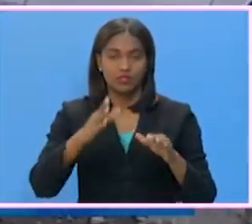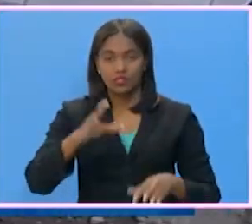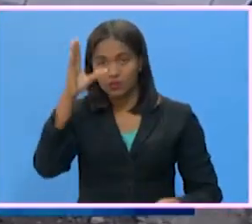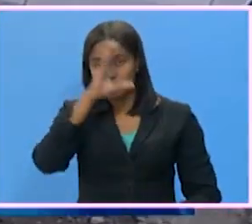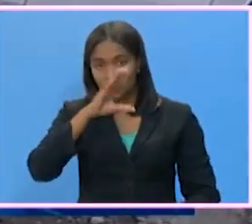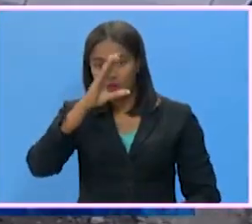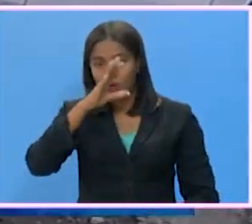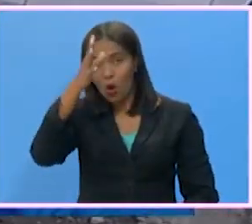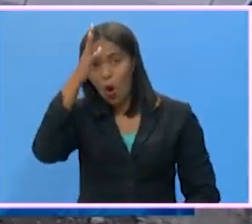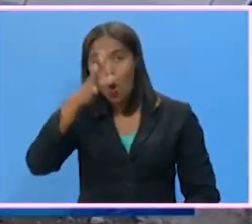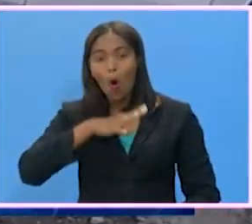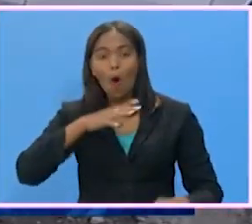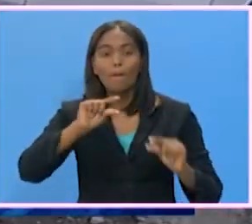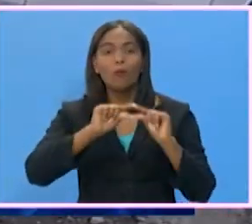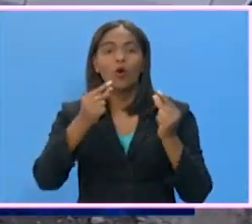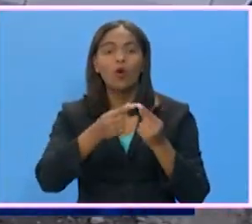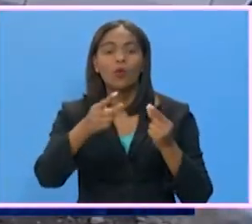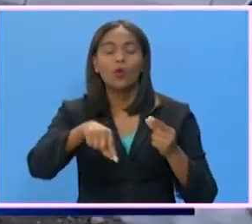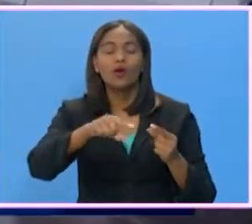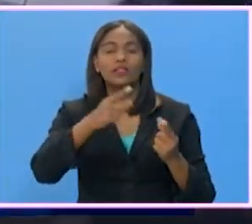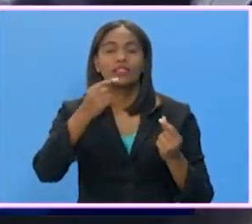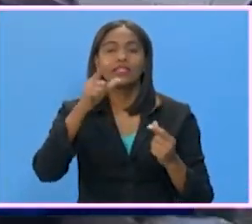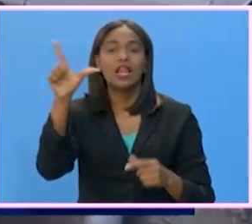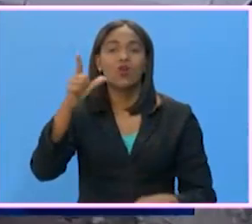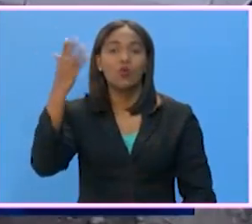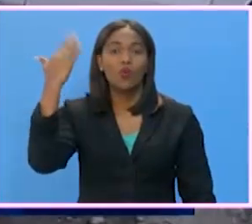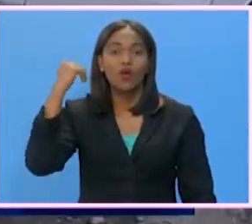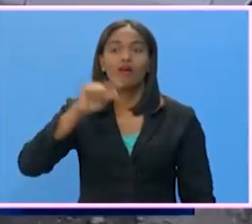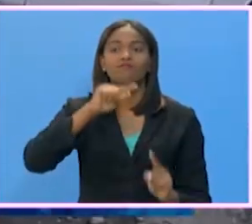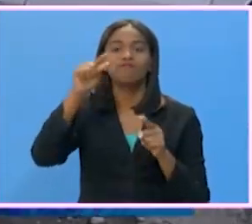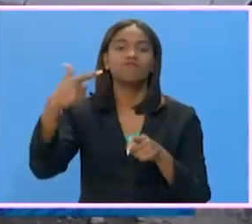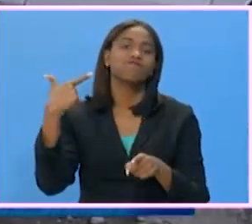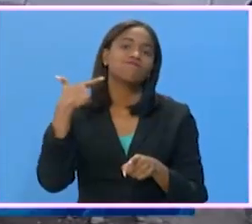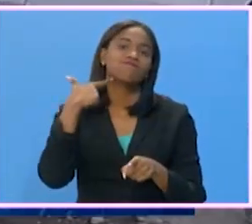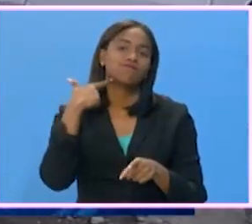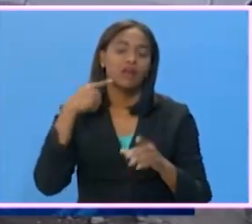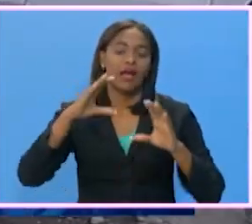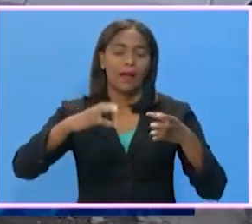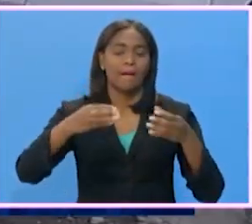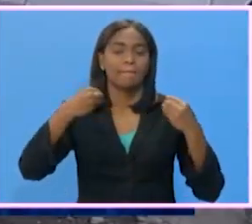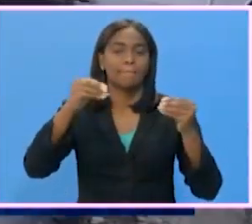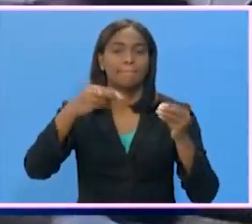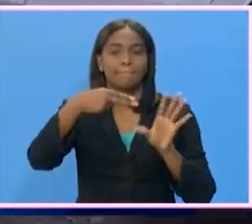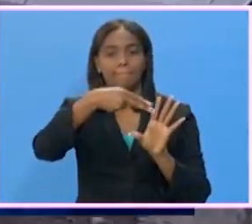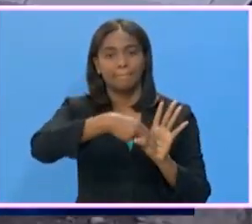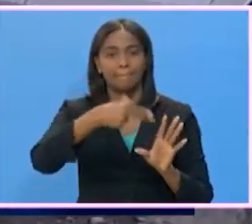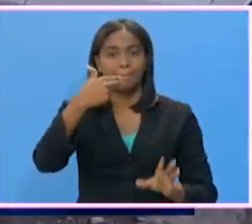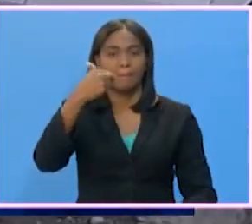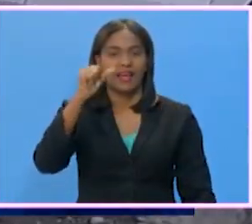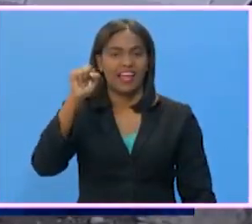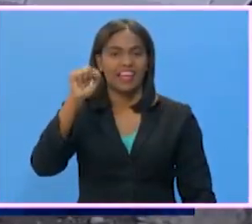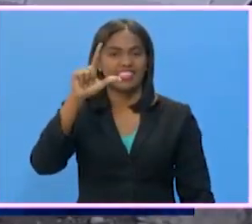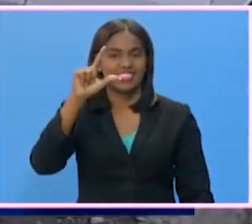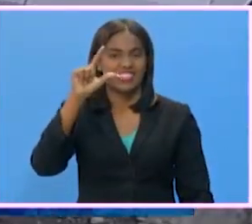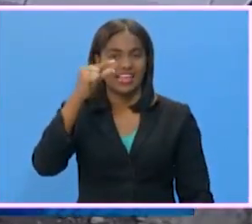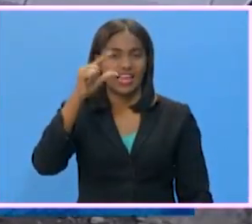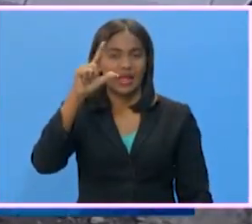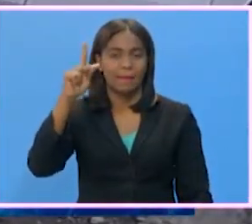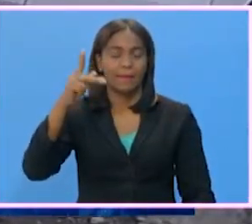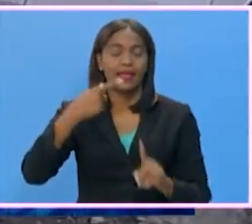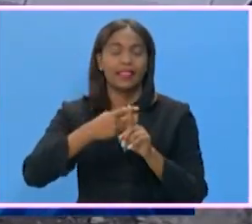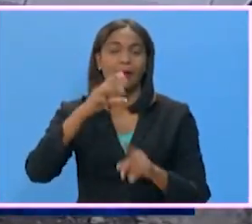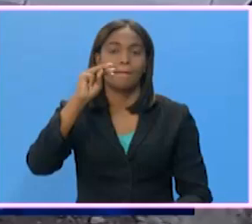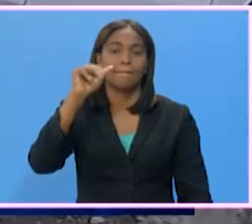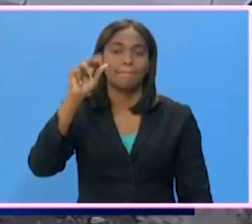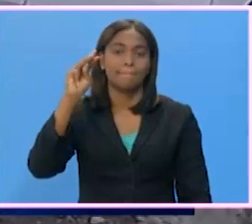hombres encapuchados que asaltó el lunes a una estación de expendio de gas licuado de petróleo en Los Mabelles, Santo Domingo